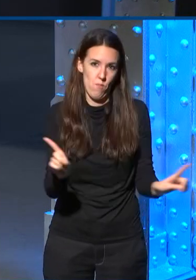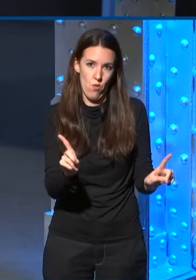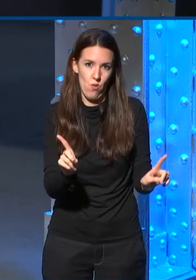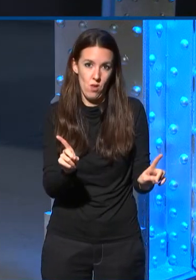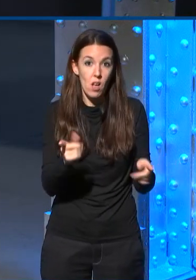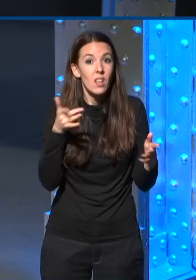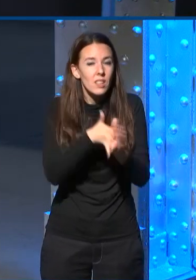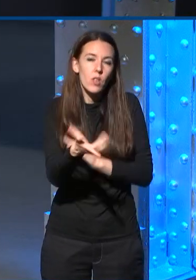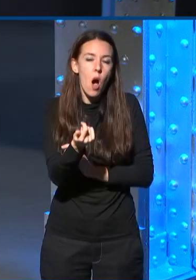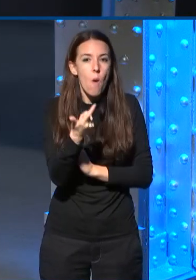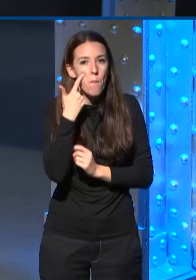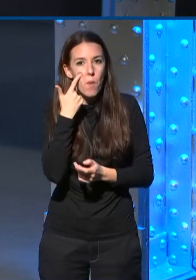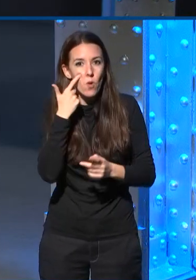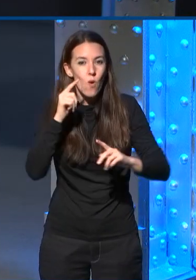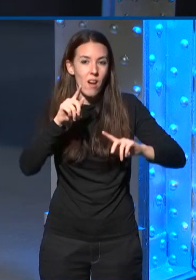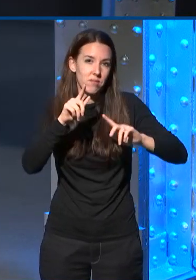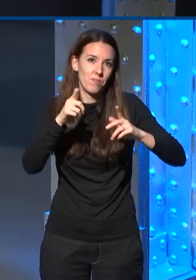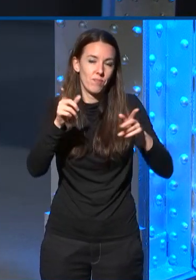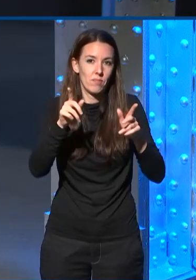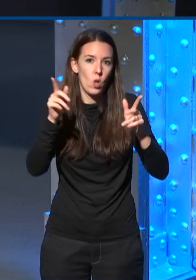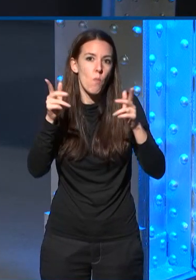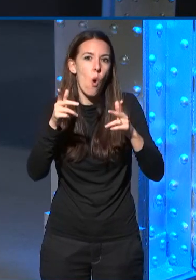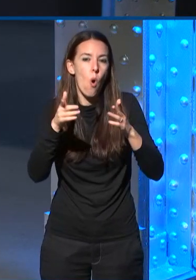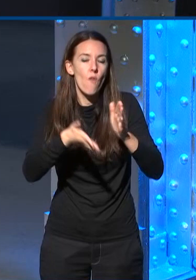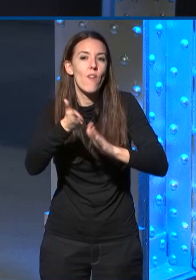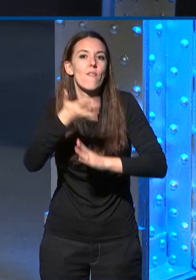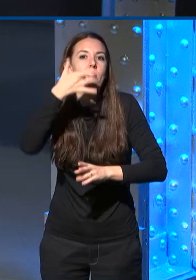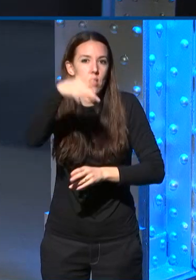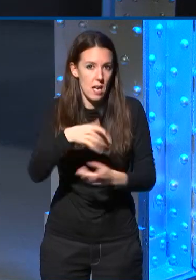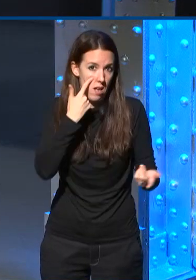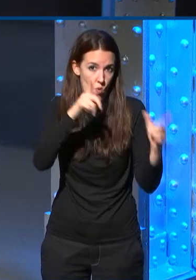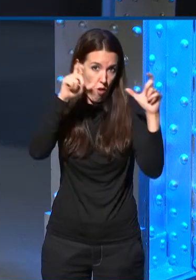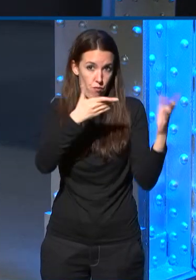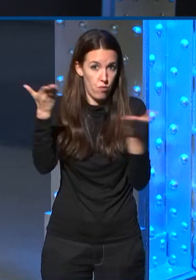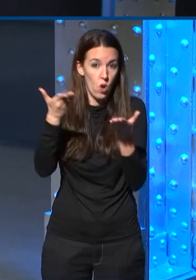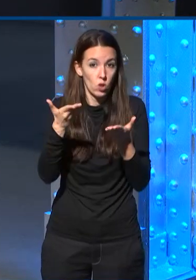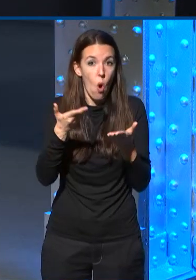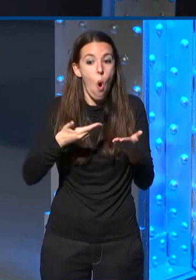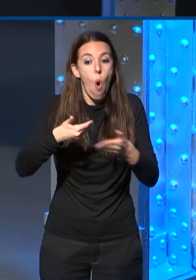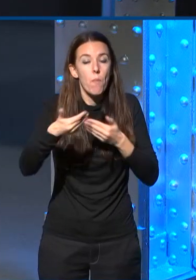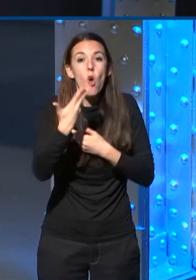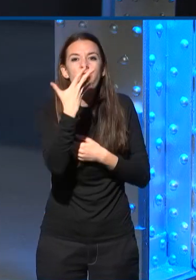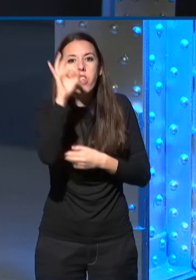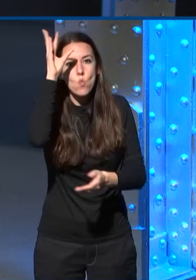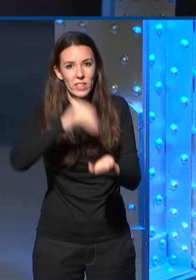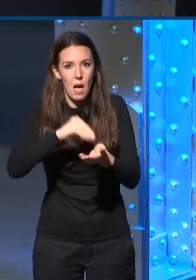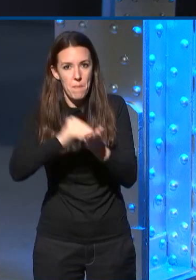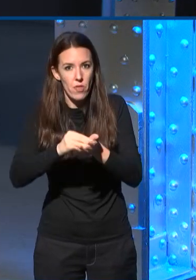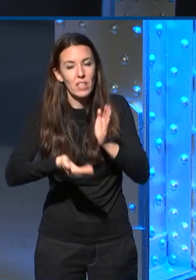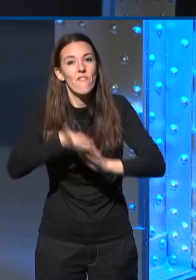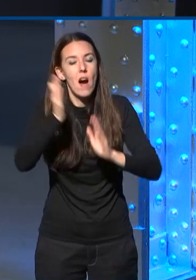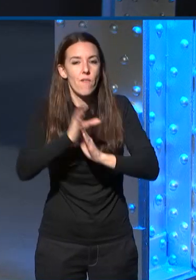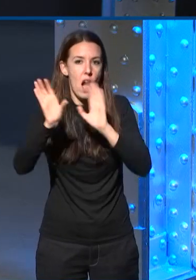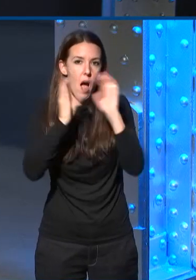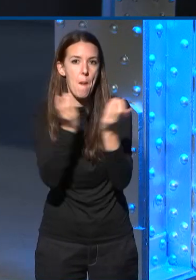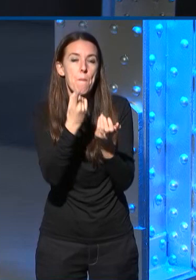Esto es un poco el retrato de familia de las misiones que han ido a Marte. Dentro de poquito llegaremos a las 50 misiones que han ido a Marte